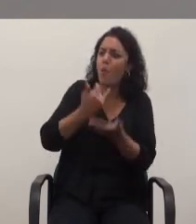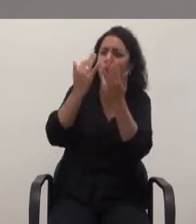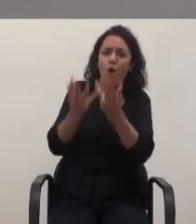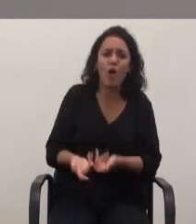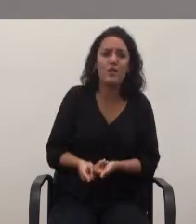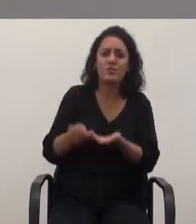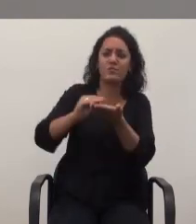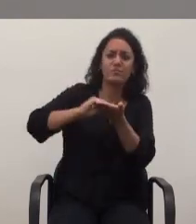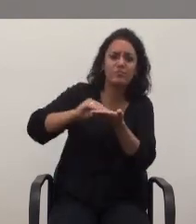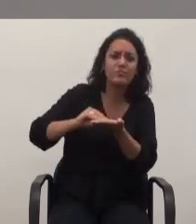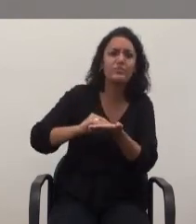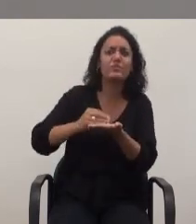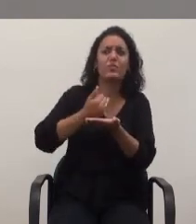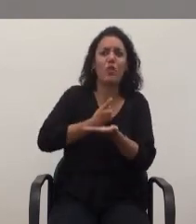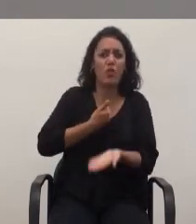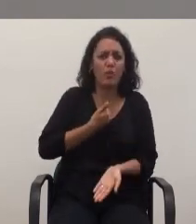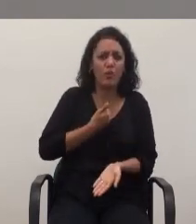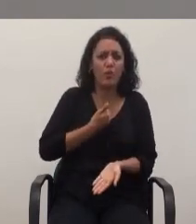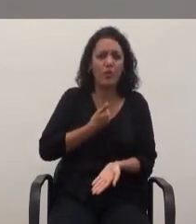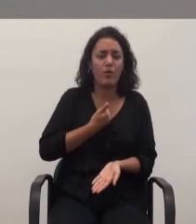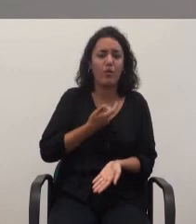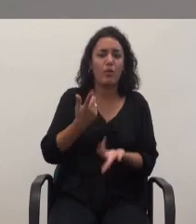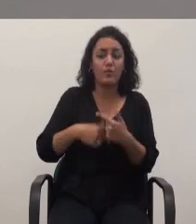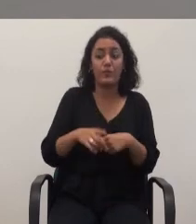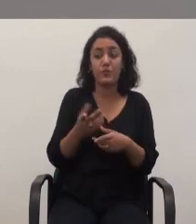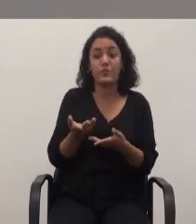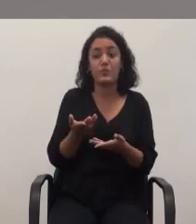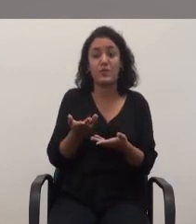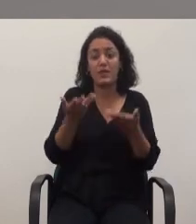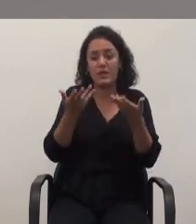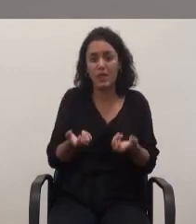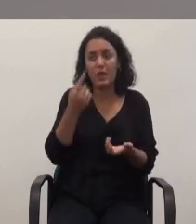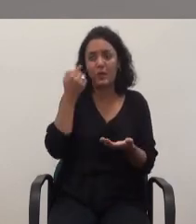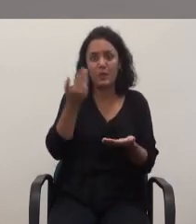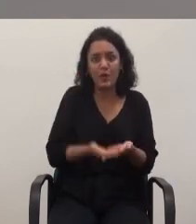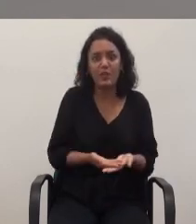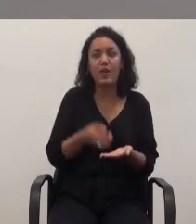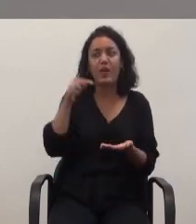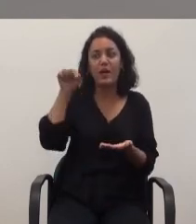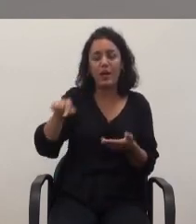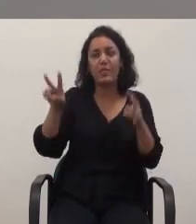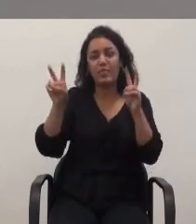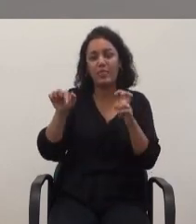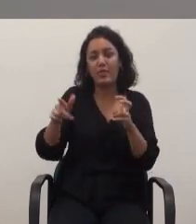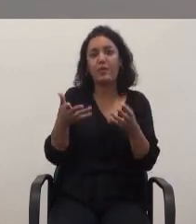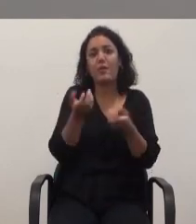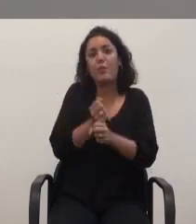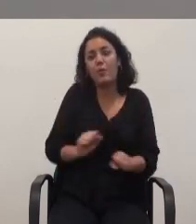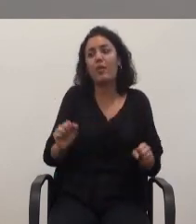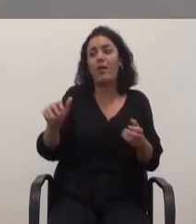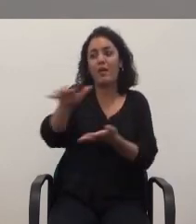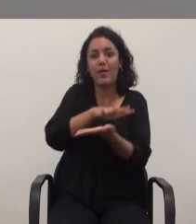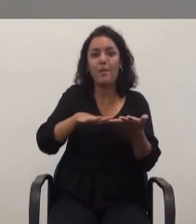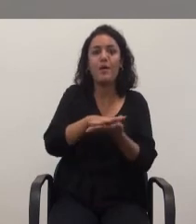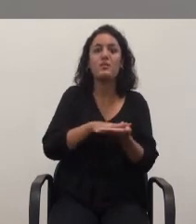institución cogobernada. Bueno, la invitación es a que entonces también en este sentido podamos encontrar espacios en los que nos